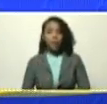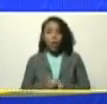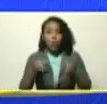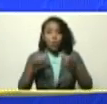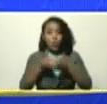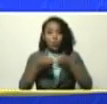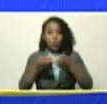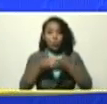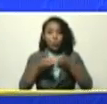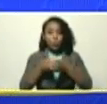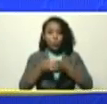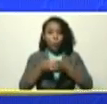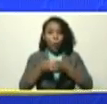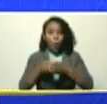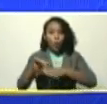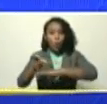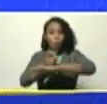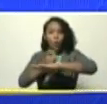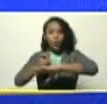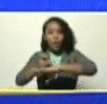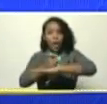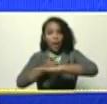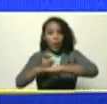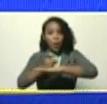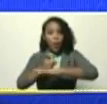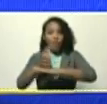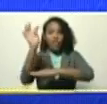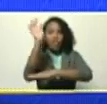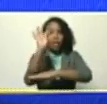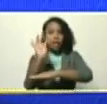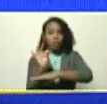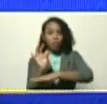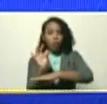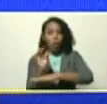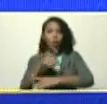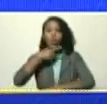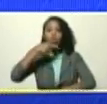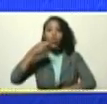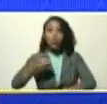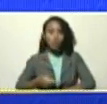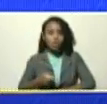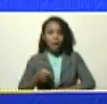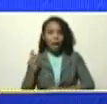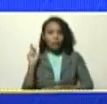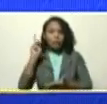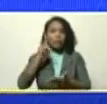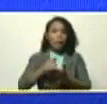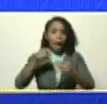delegación del gobierno de la Federación Rusa a Venezuela,